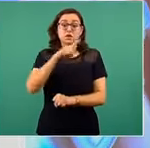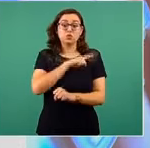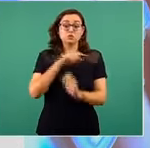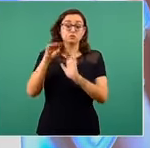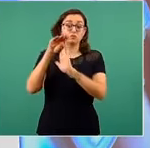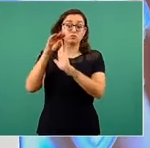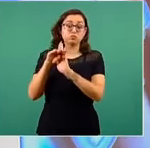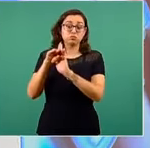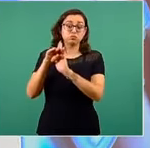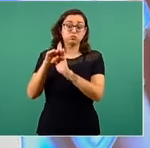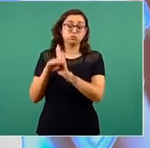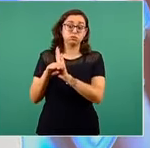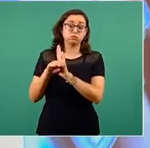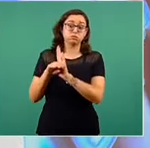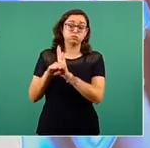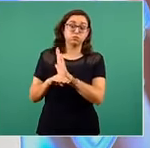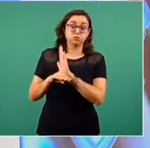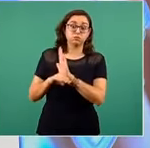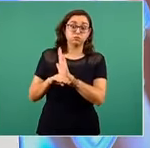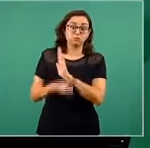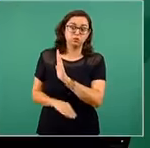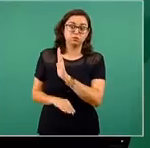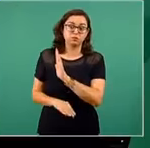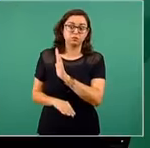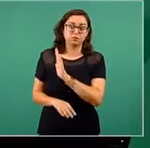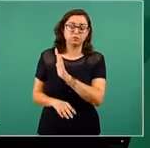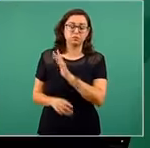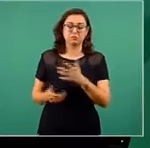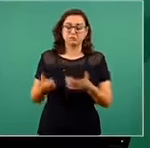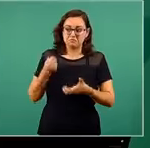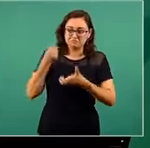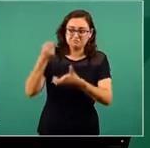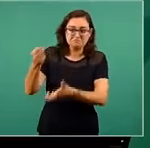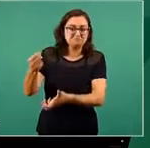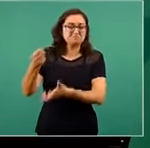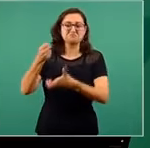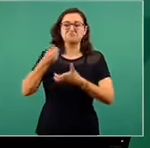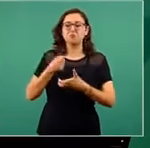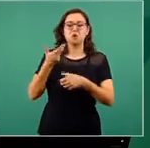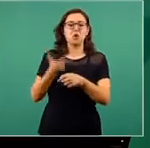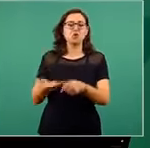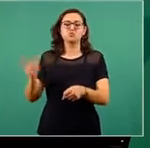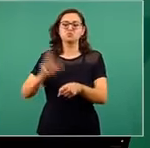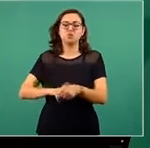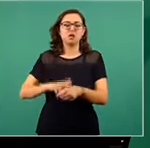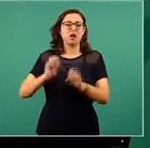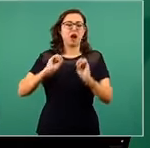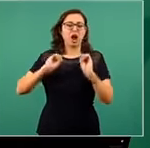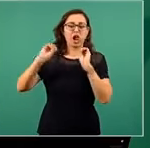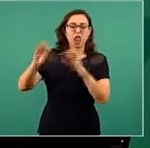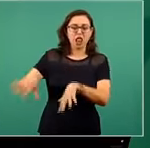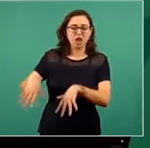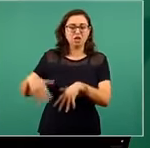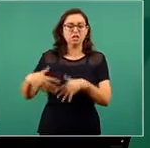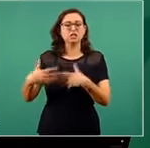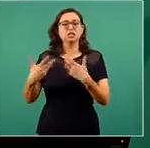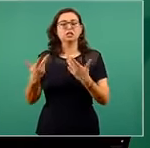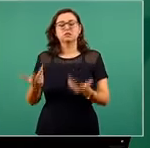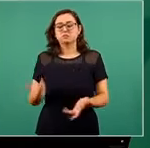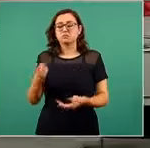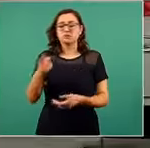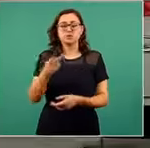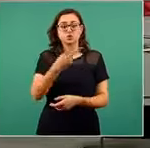se limitó aún más. Fue cada vez más precario. Los hospitales abandonados, el déficit de 240